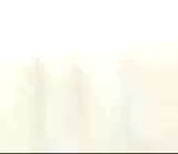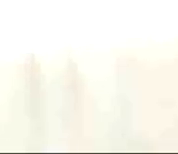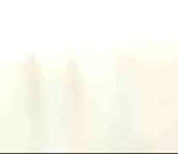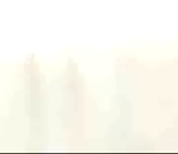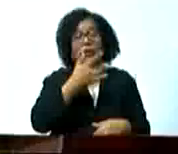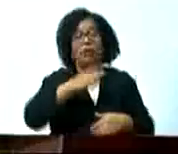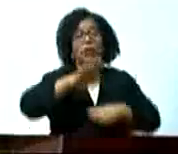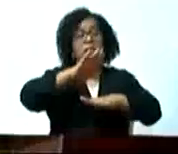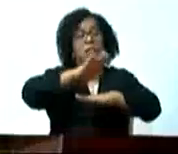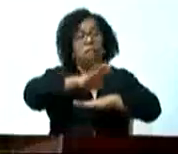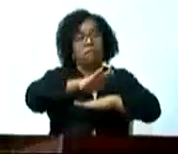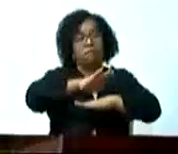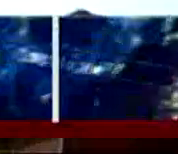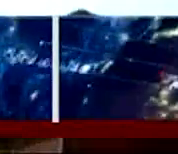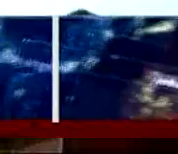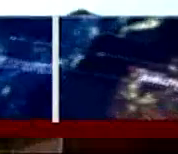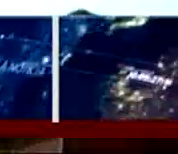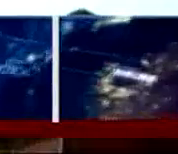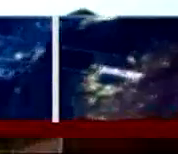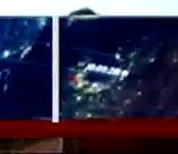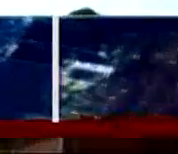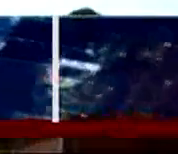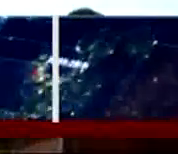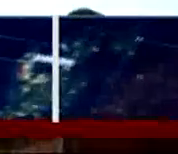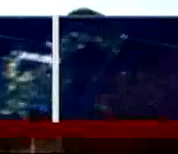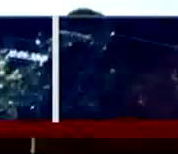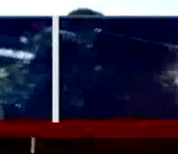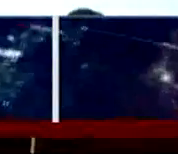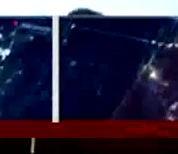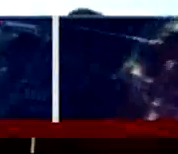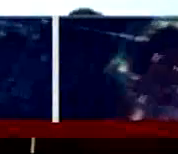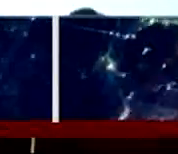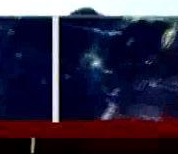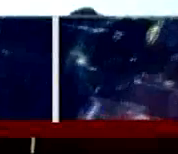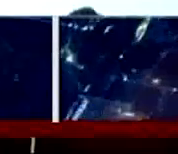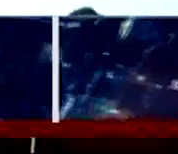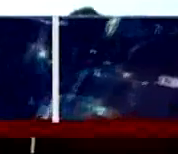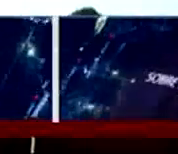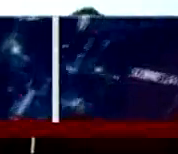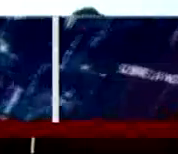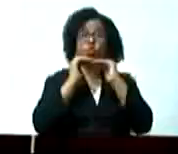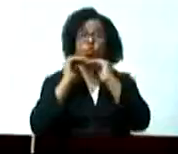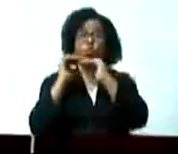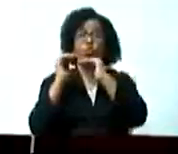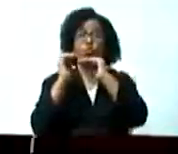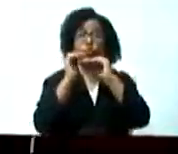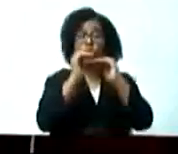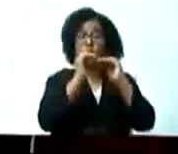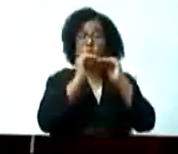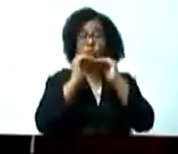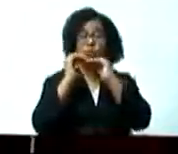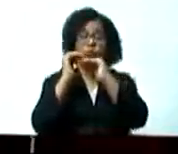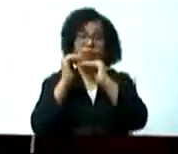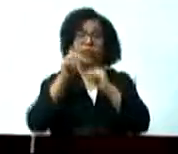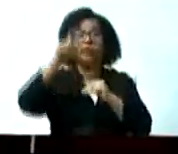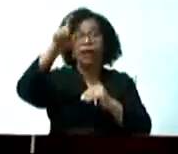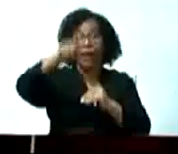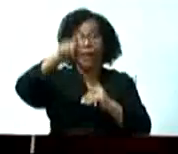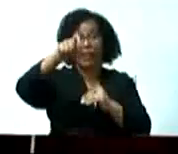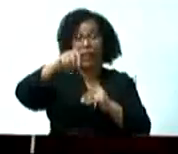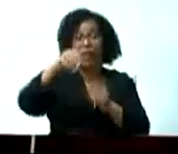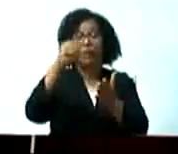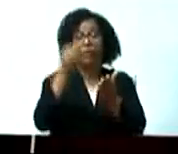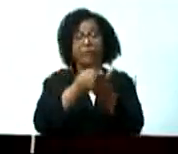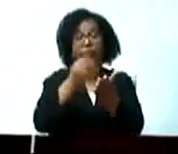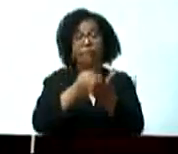estudiaba el proyecto. Si necesitamos calidad de la democracia, tenemos que tener recursos para la justicia, para la